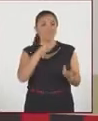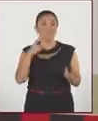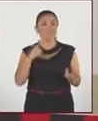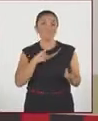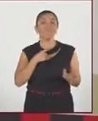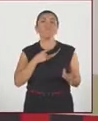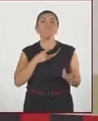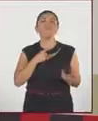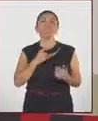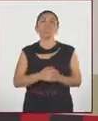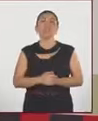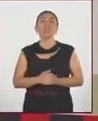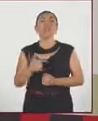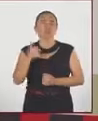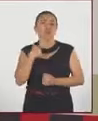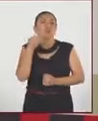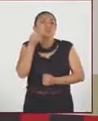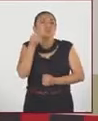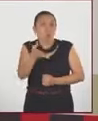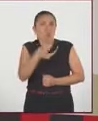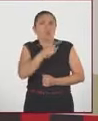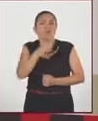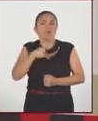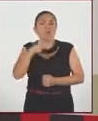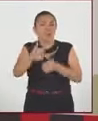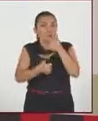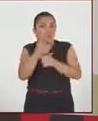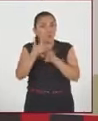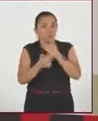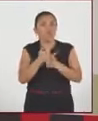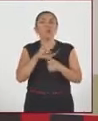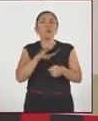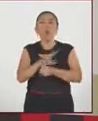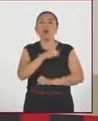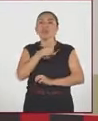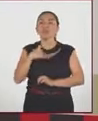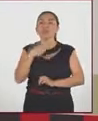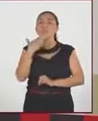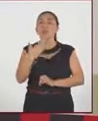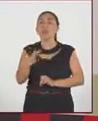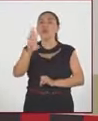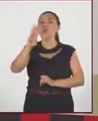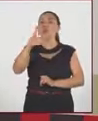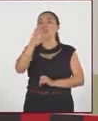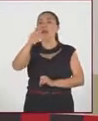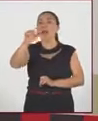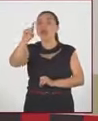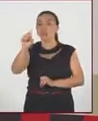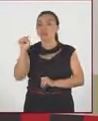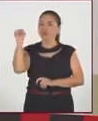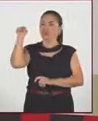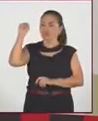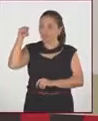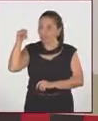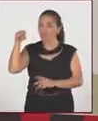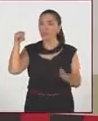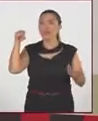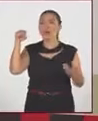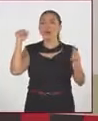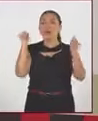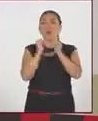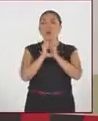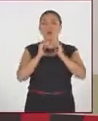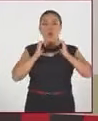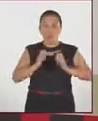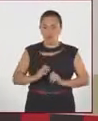eso les daba las angulaciones que debemos de buscar, ¿no? 90 grados de las cervicales, tener el tronco lo más